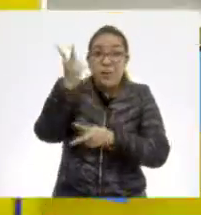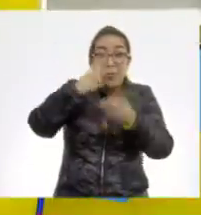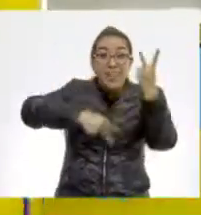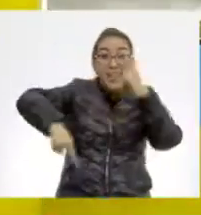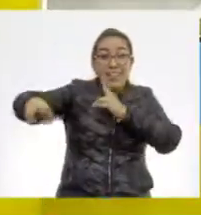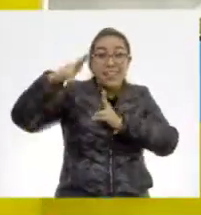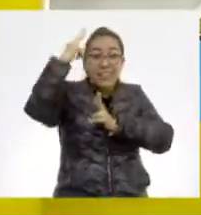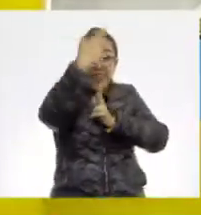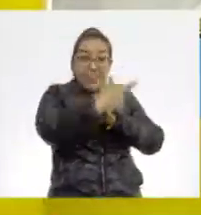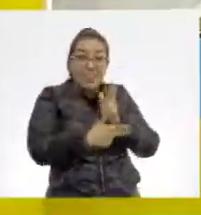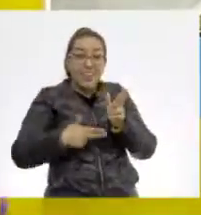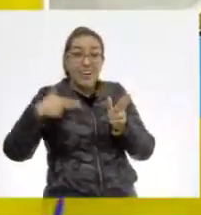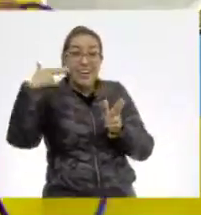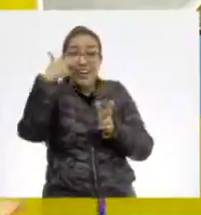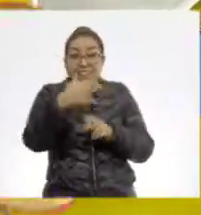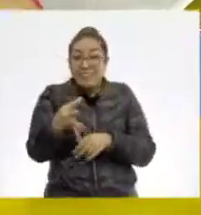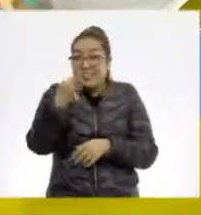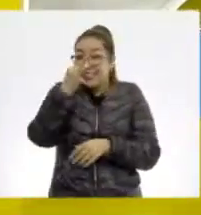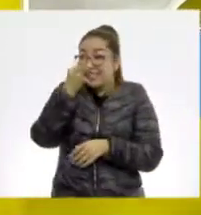ahí viene el tren.